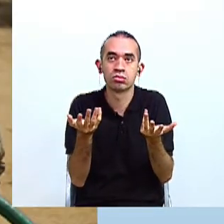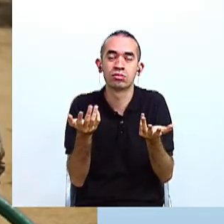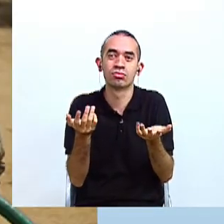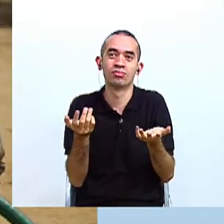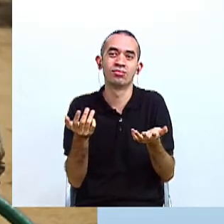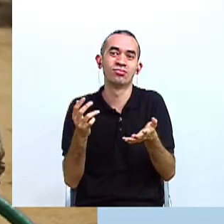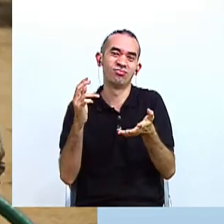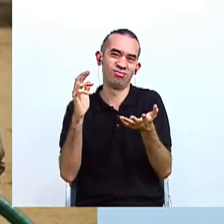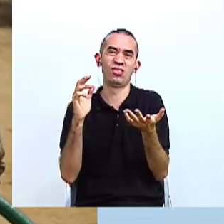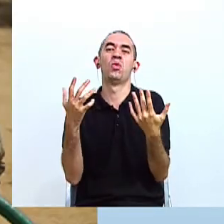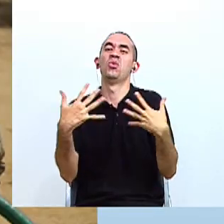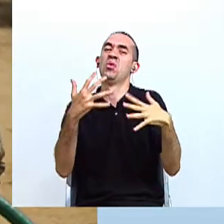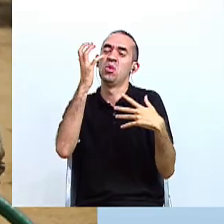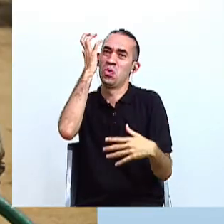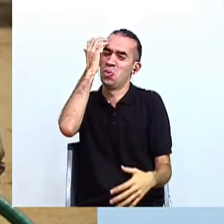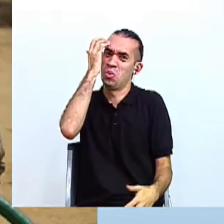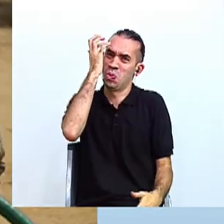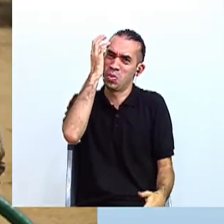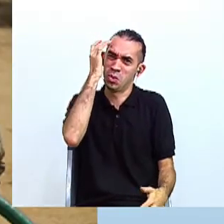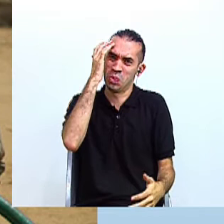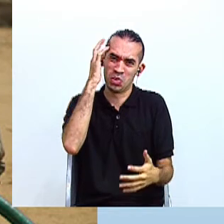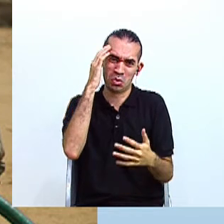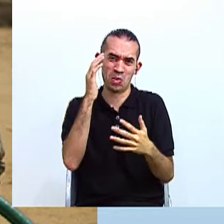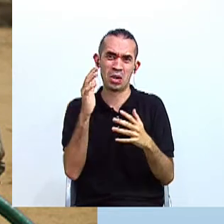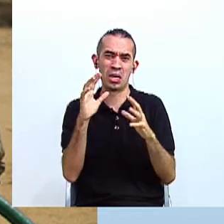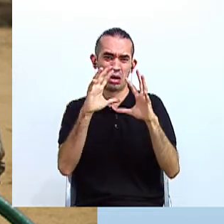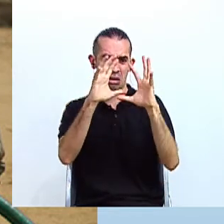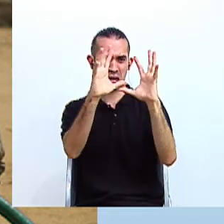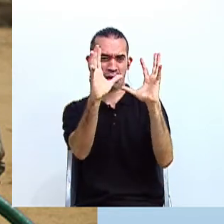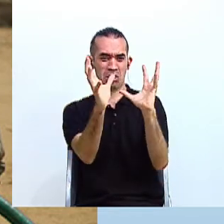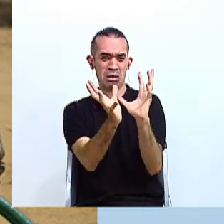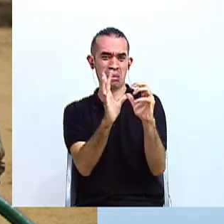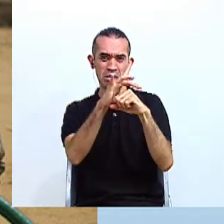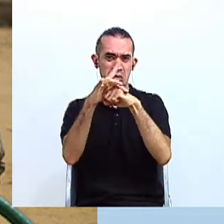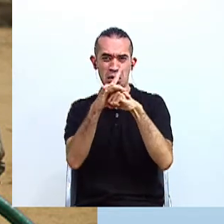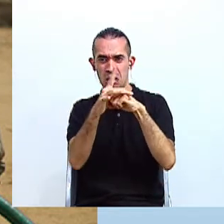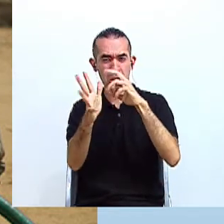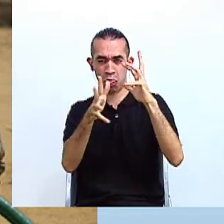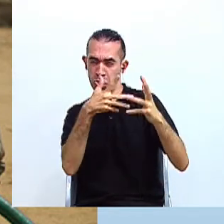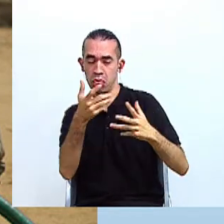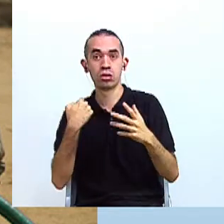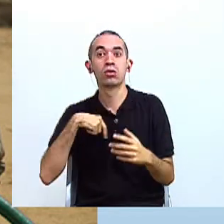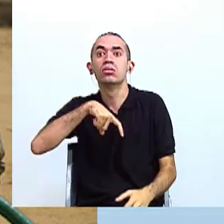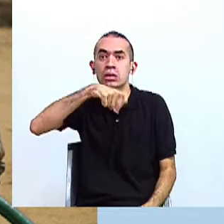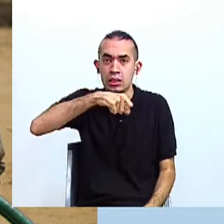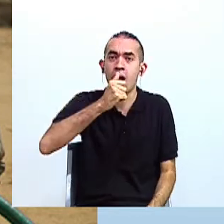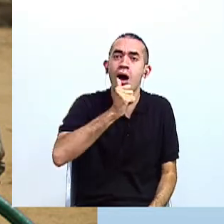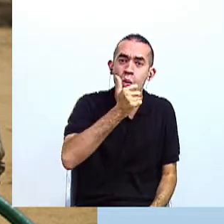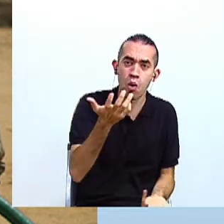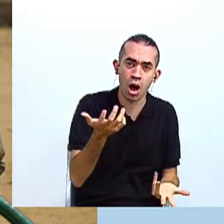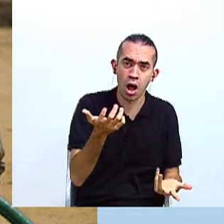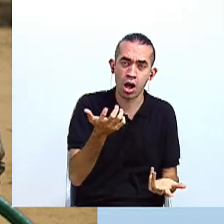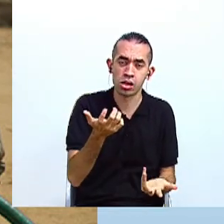debe preocupar todo este deterioro en el medio ambiente si nosotros necesitamos el agua, si